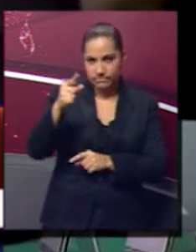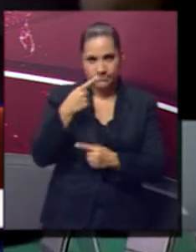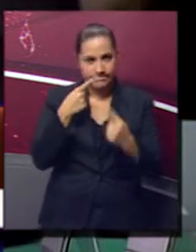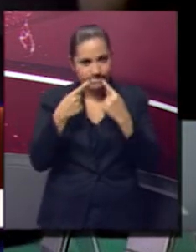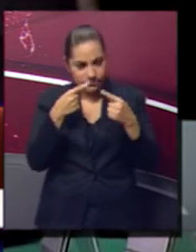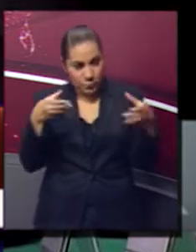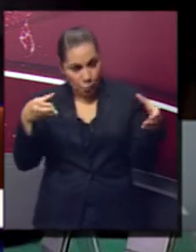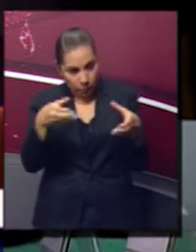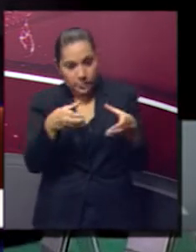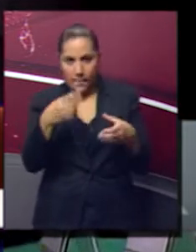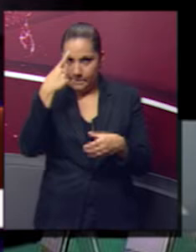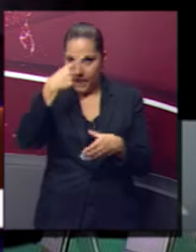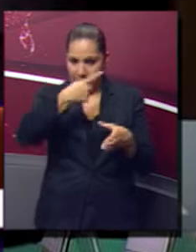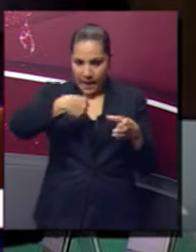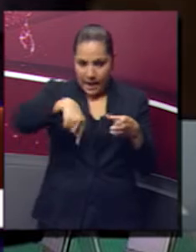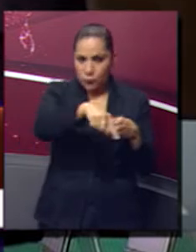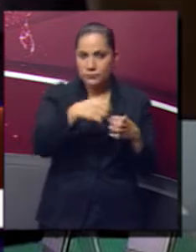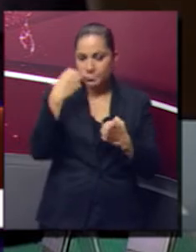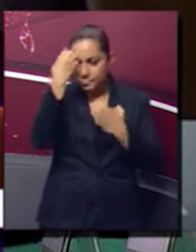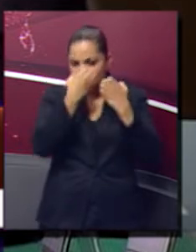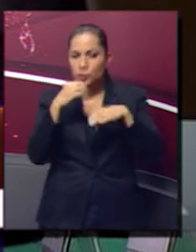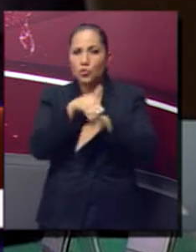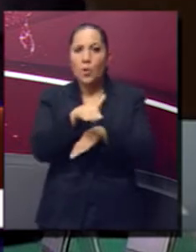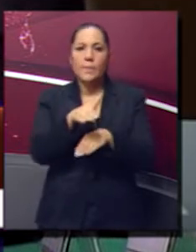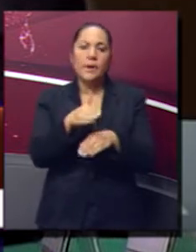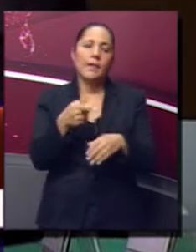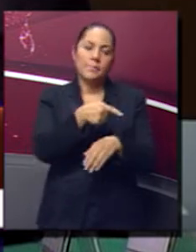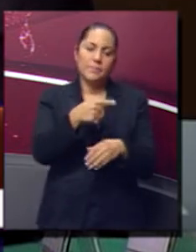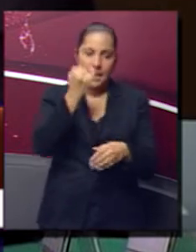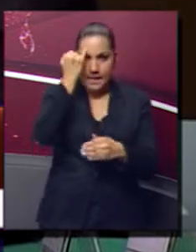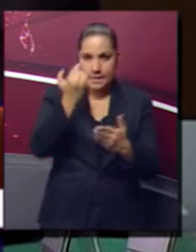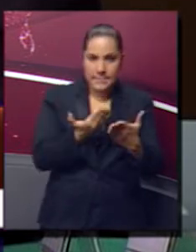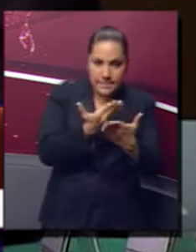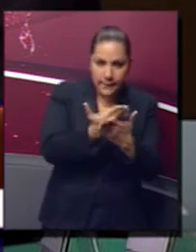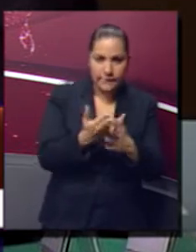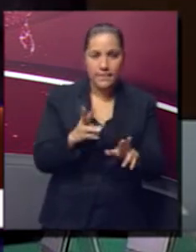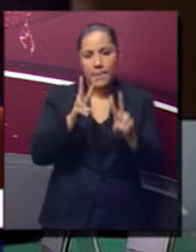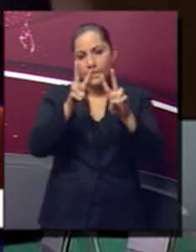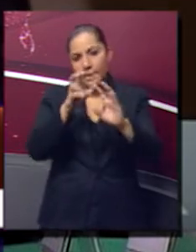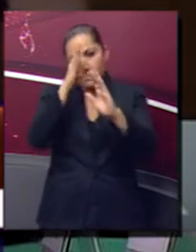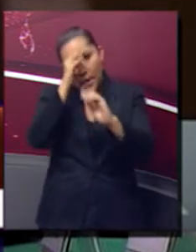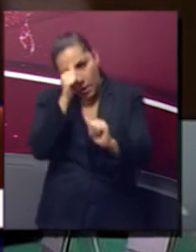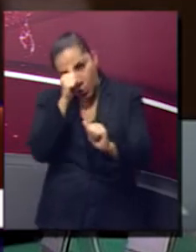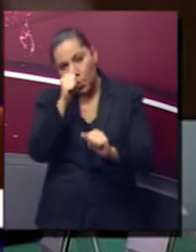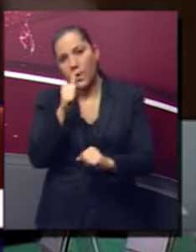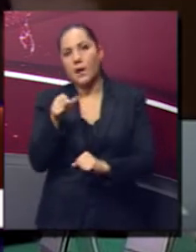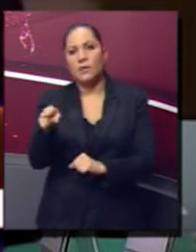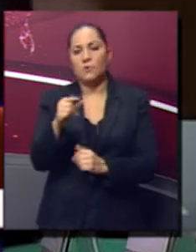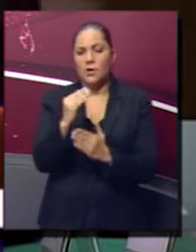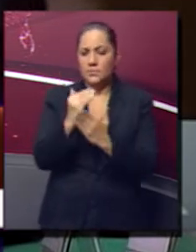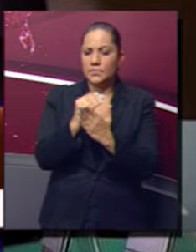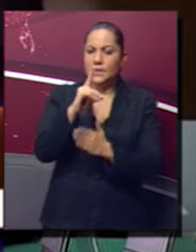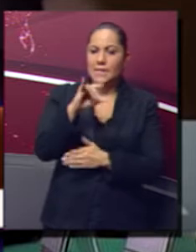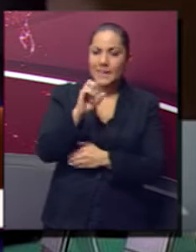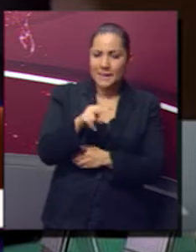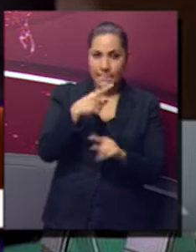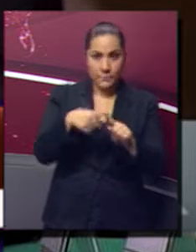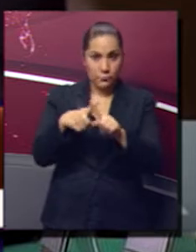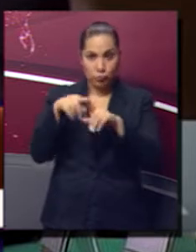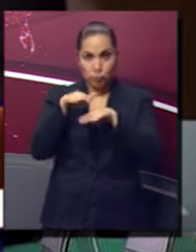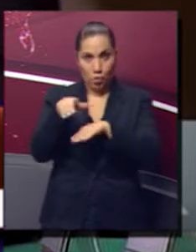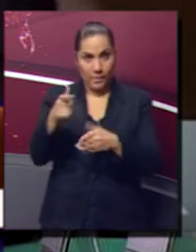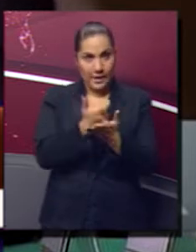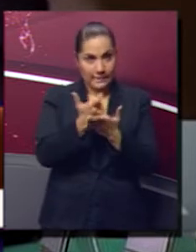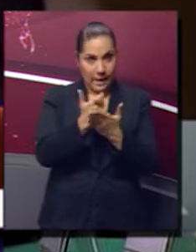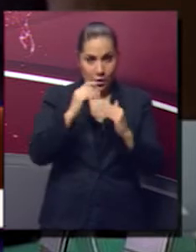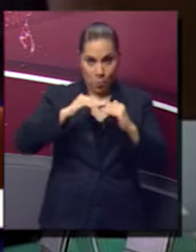de los dictámenes, puntos de acuerdo y todos los trabajos que se han venido presentando en relación a este tema del salario